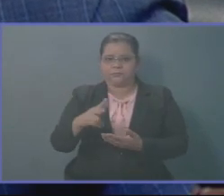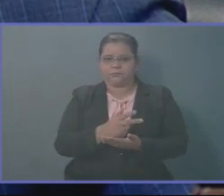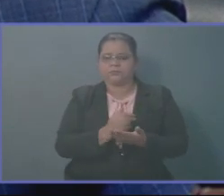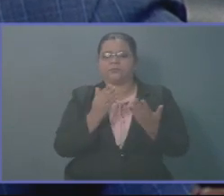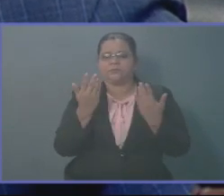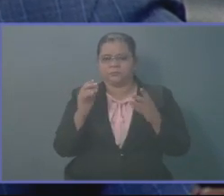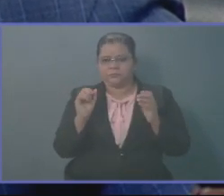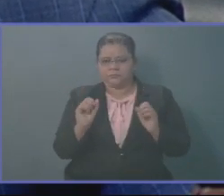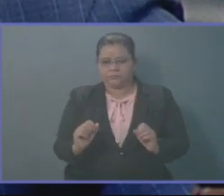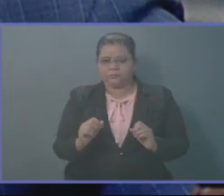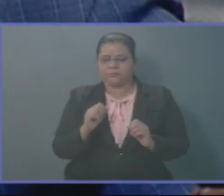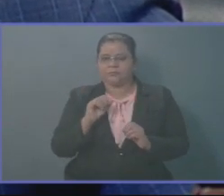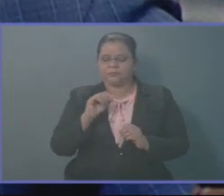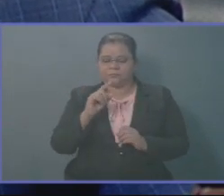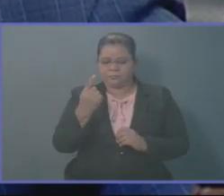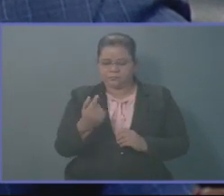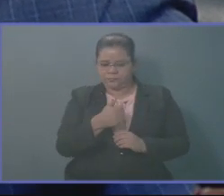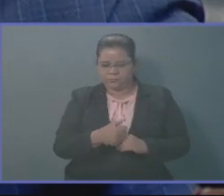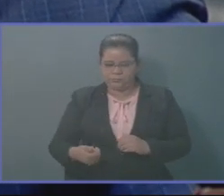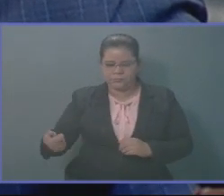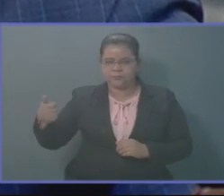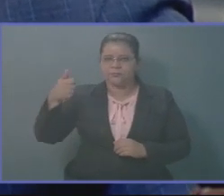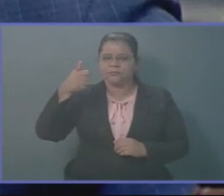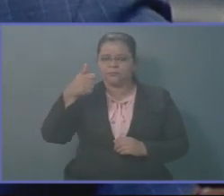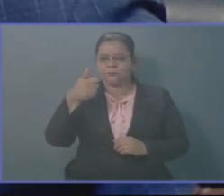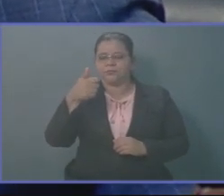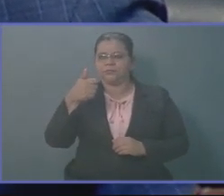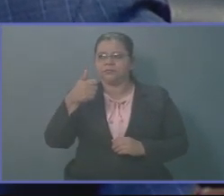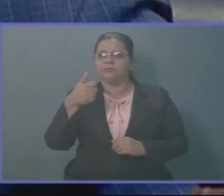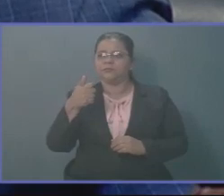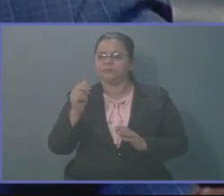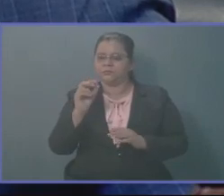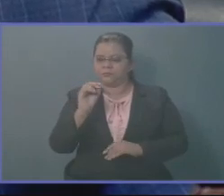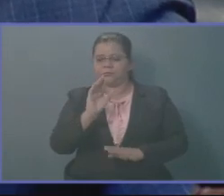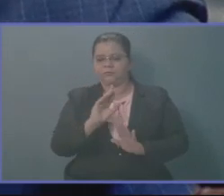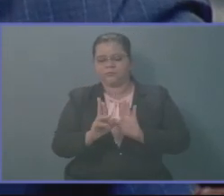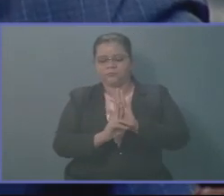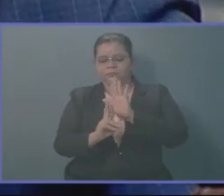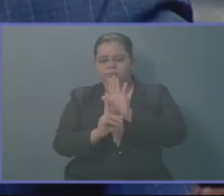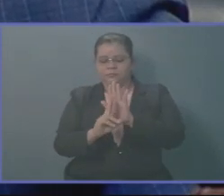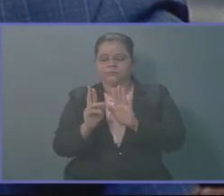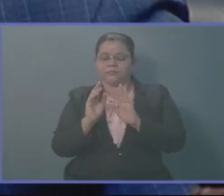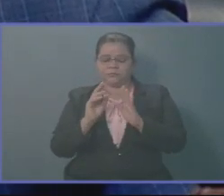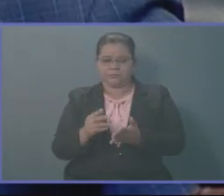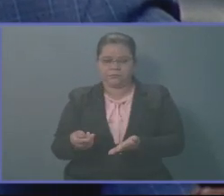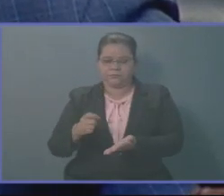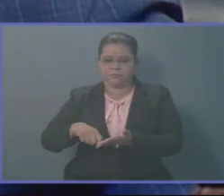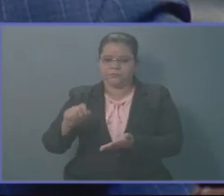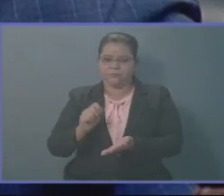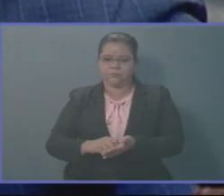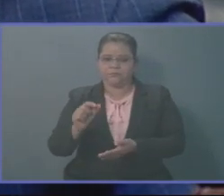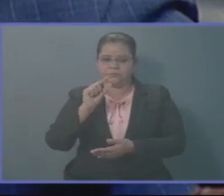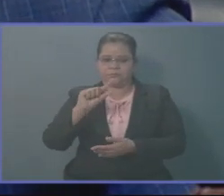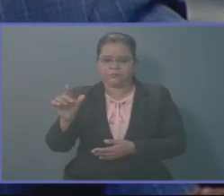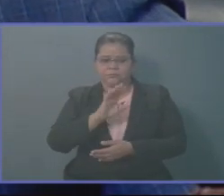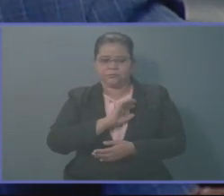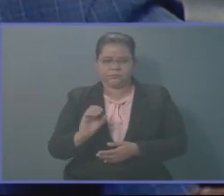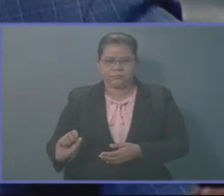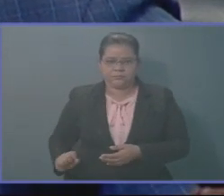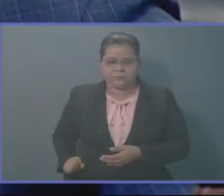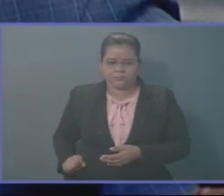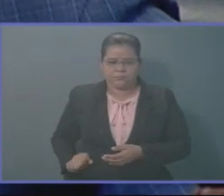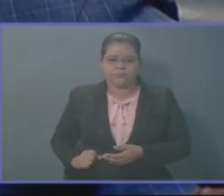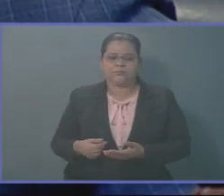que por medio de su titular o del funcionario que él designe, suscriba en nombre del Estado y Gobierno de la República de El Salvador